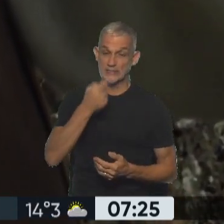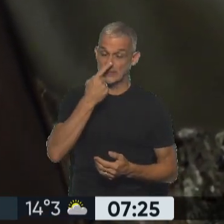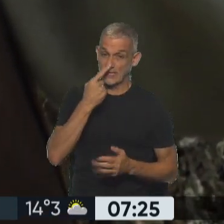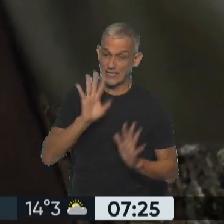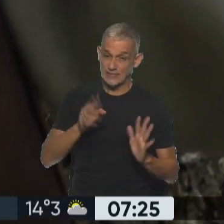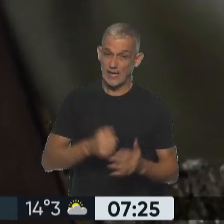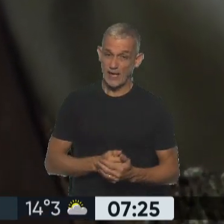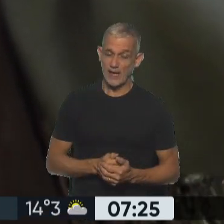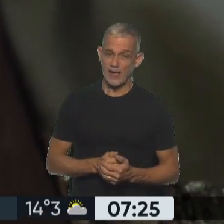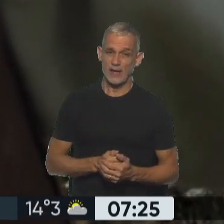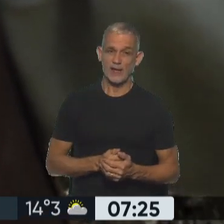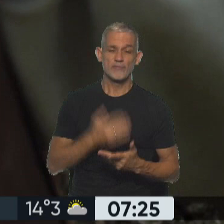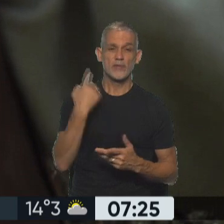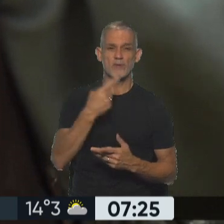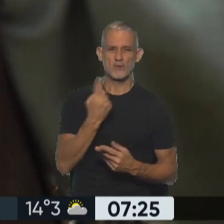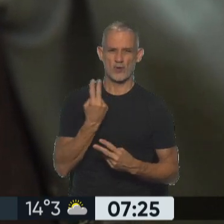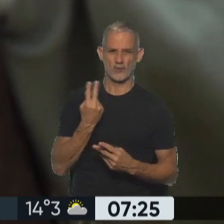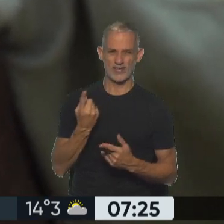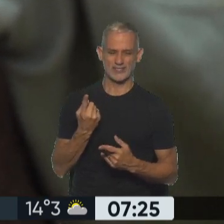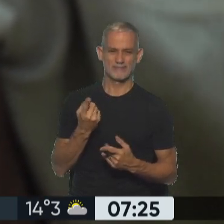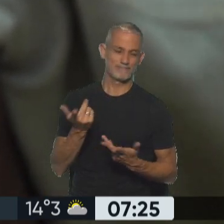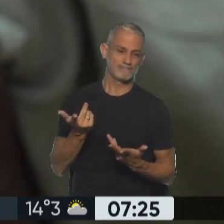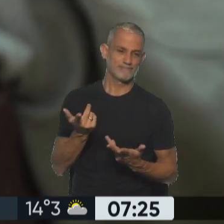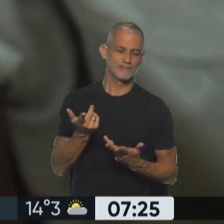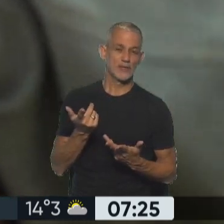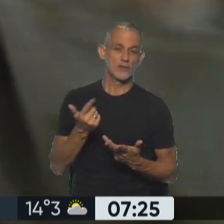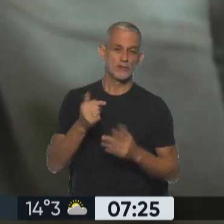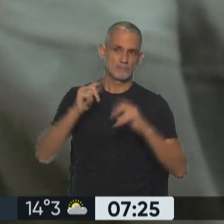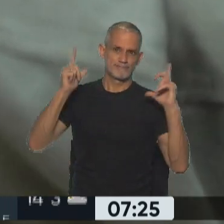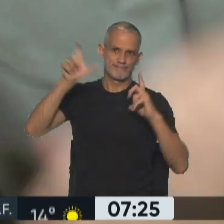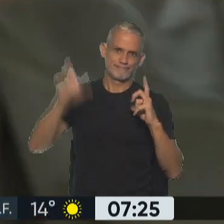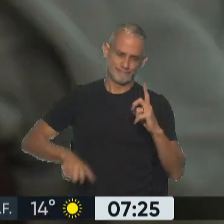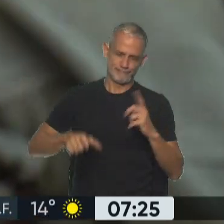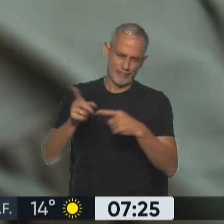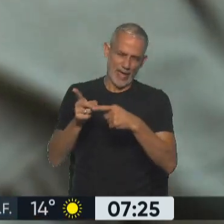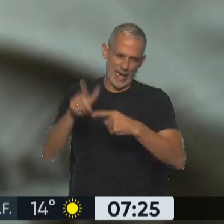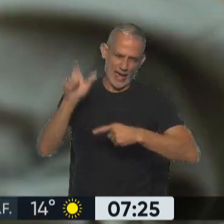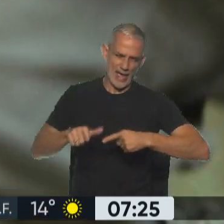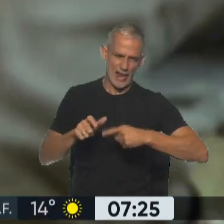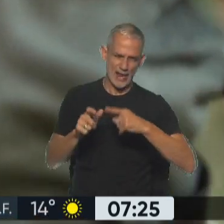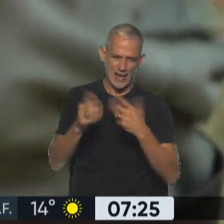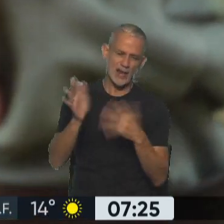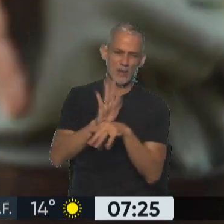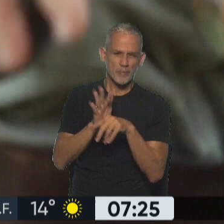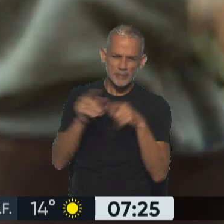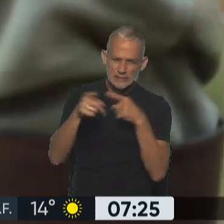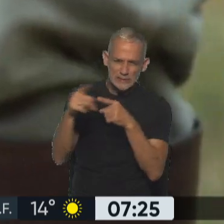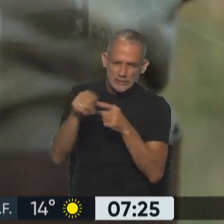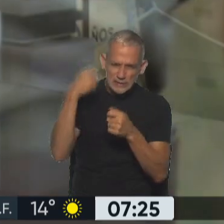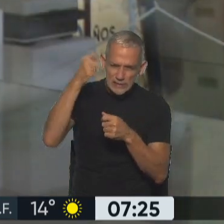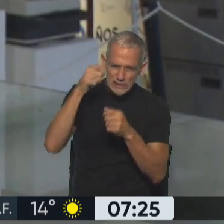interesante nosotros en algún momento Obviamente que nuestro personaje principal es él y lo vamos siguiendo y lo vamos observando